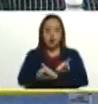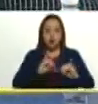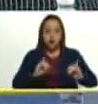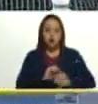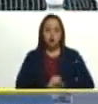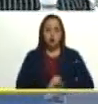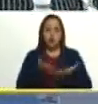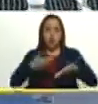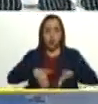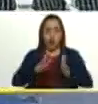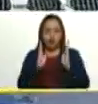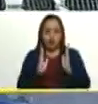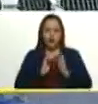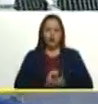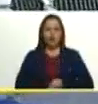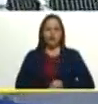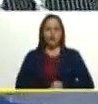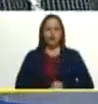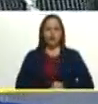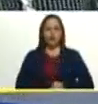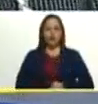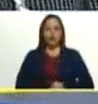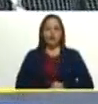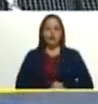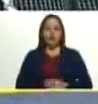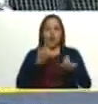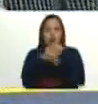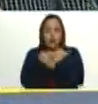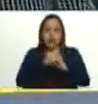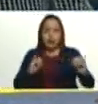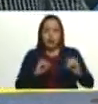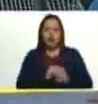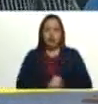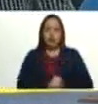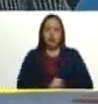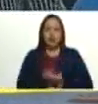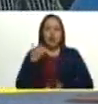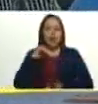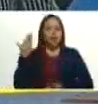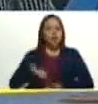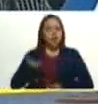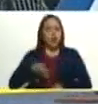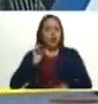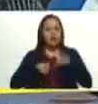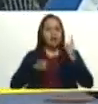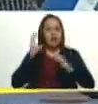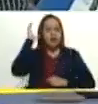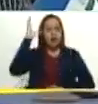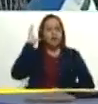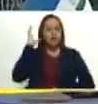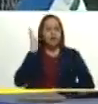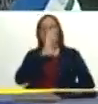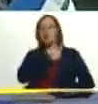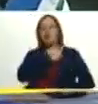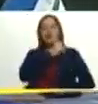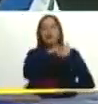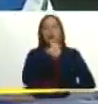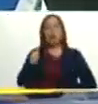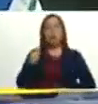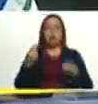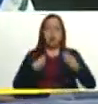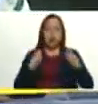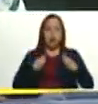del camino, la independencia se marca por la capacidad que tengamos para vivir